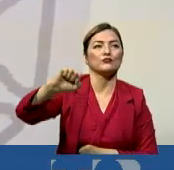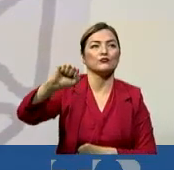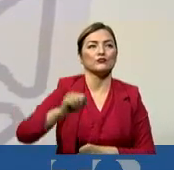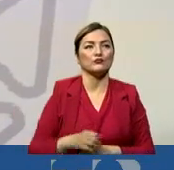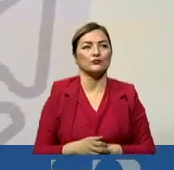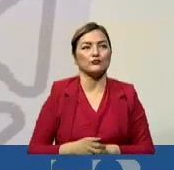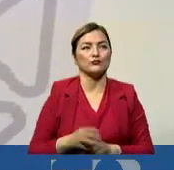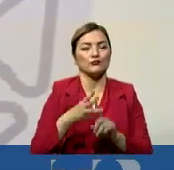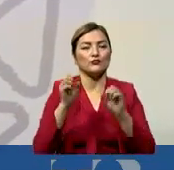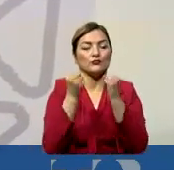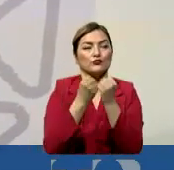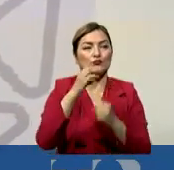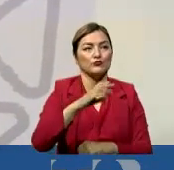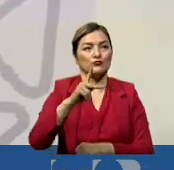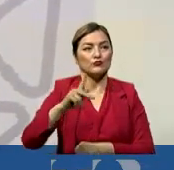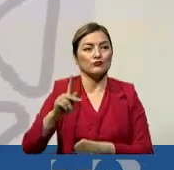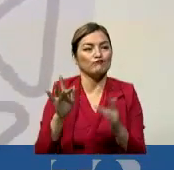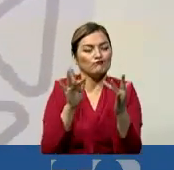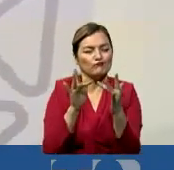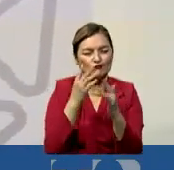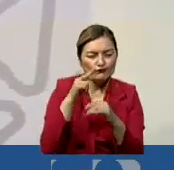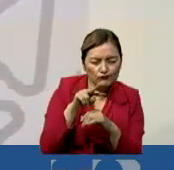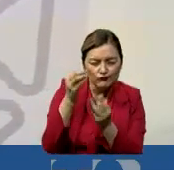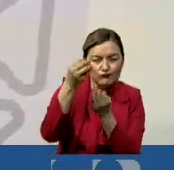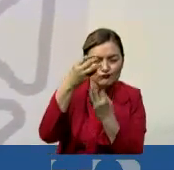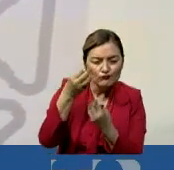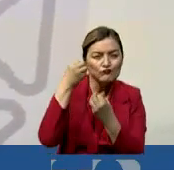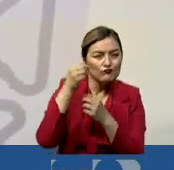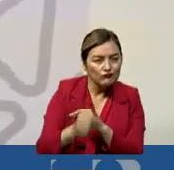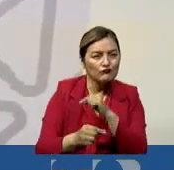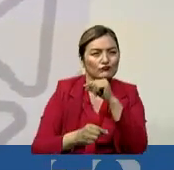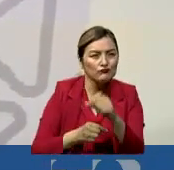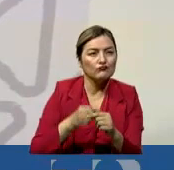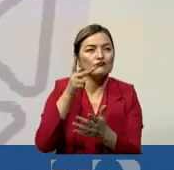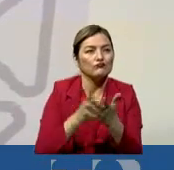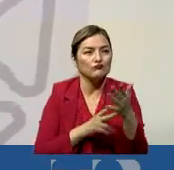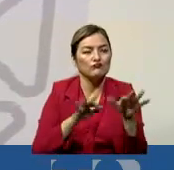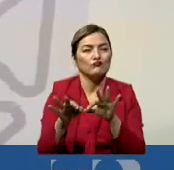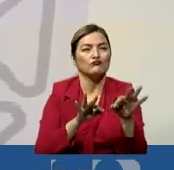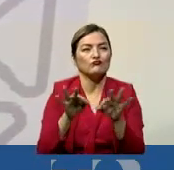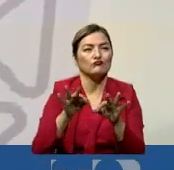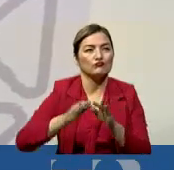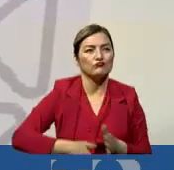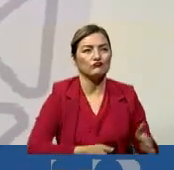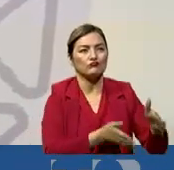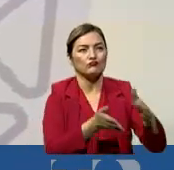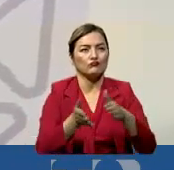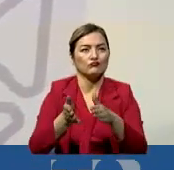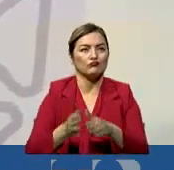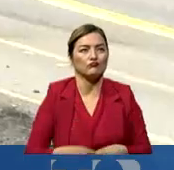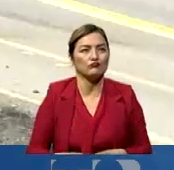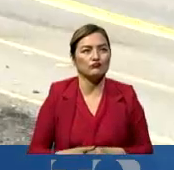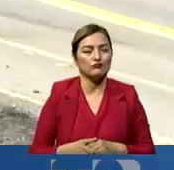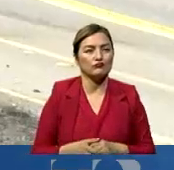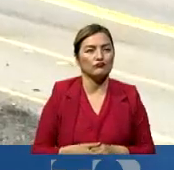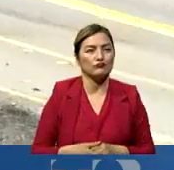las redes sociales de la Prefectura de Pichincha, en donde estamos informando paso a paso lo que sucede en las vías que enfrentan este fuerte